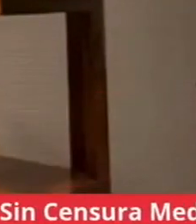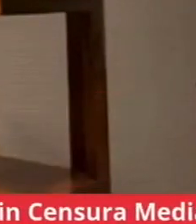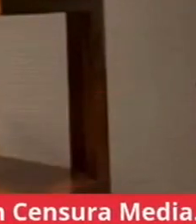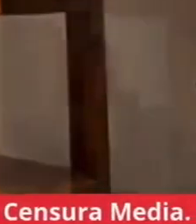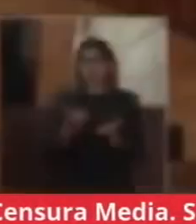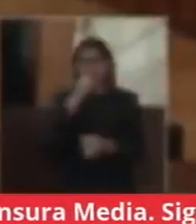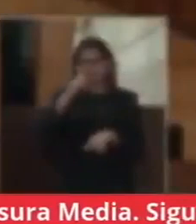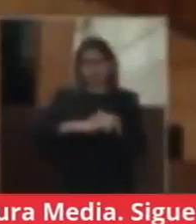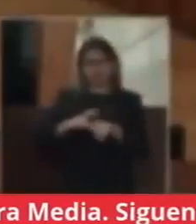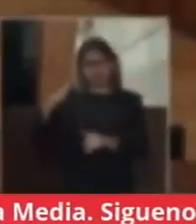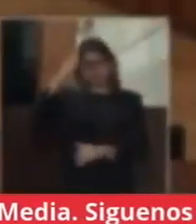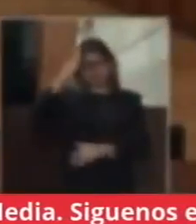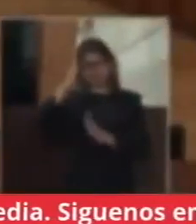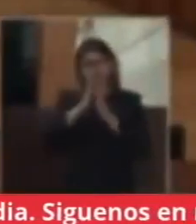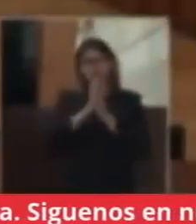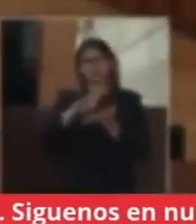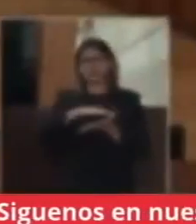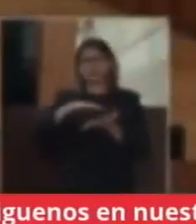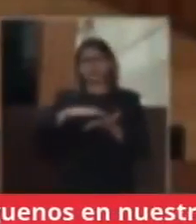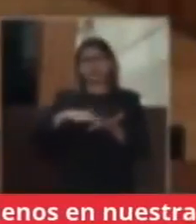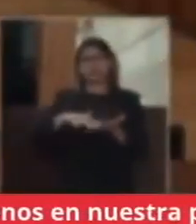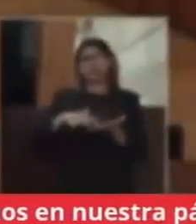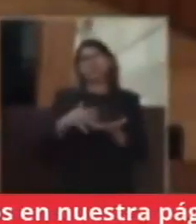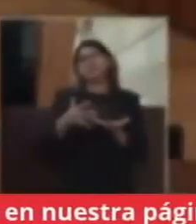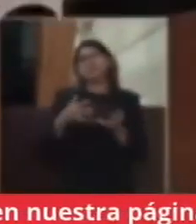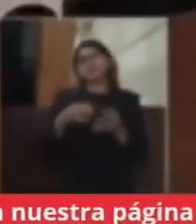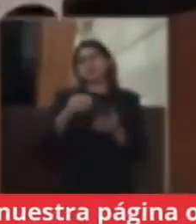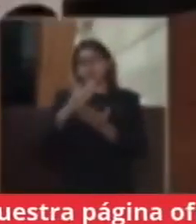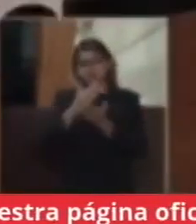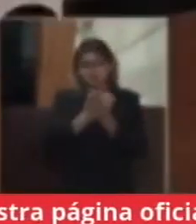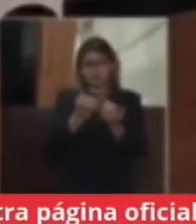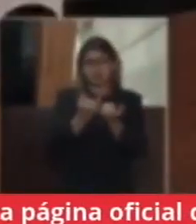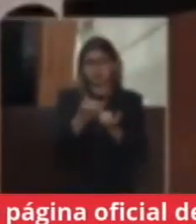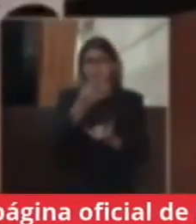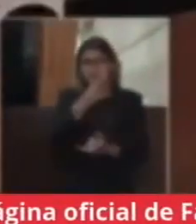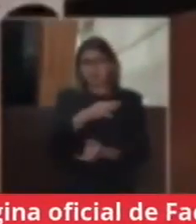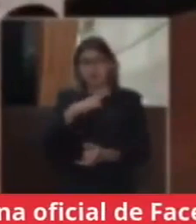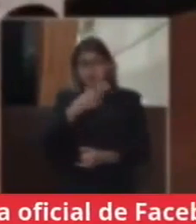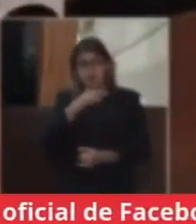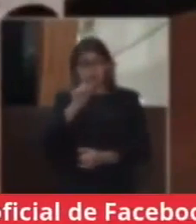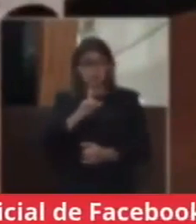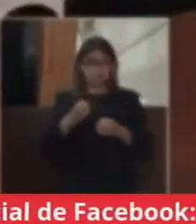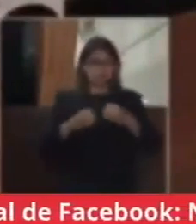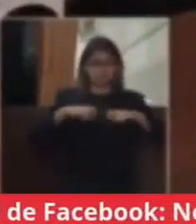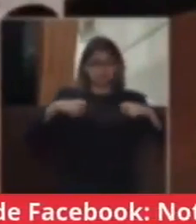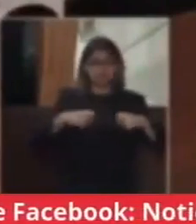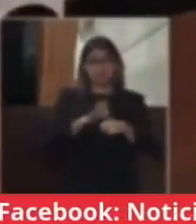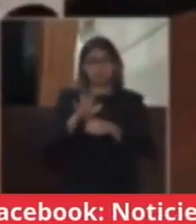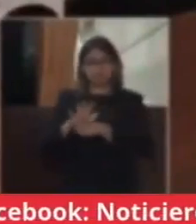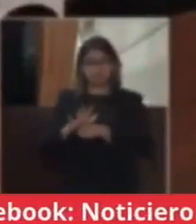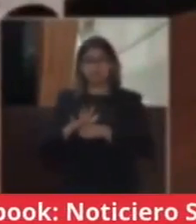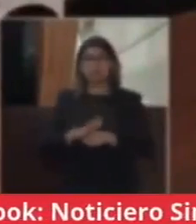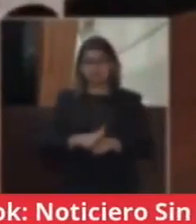decir que cuando el Instituto Nacional Electoral resolvió, era porque el tribunal le ordenó que resolviera. De ahí la